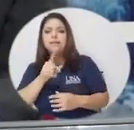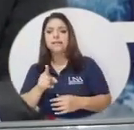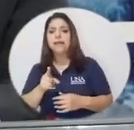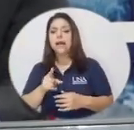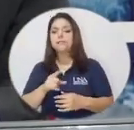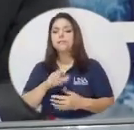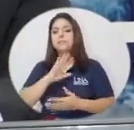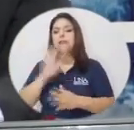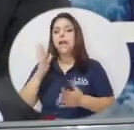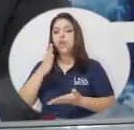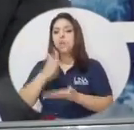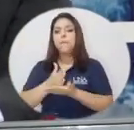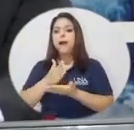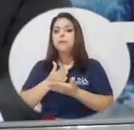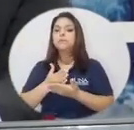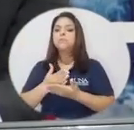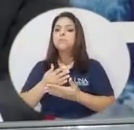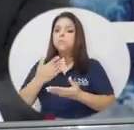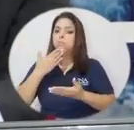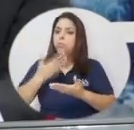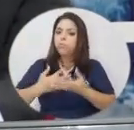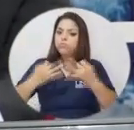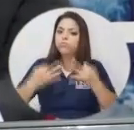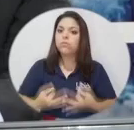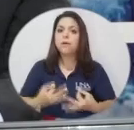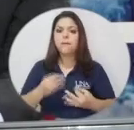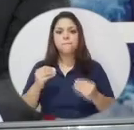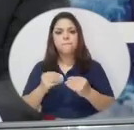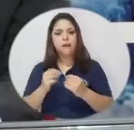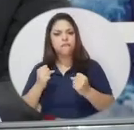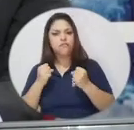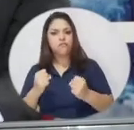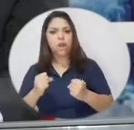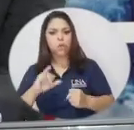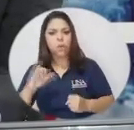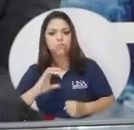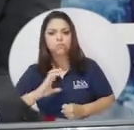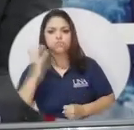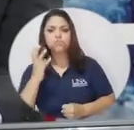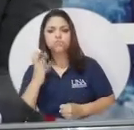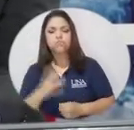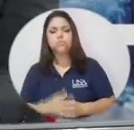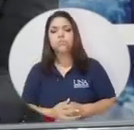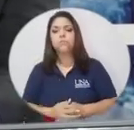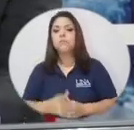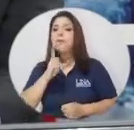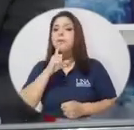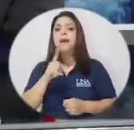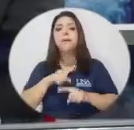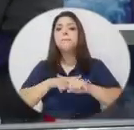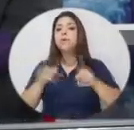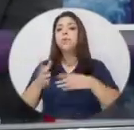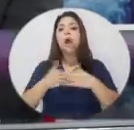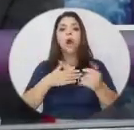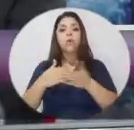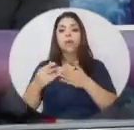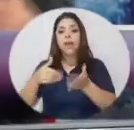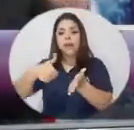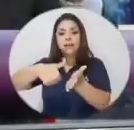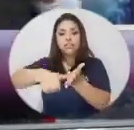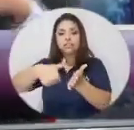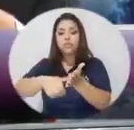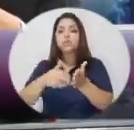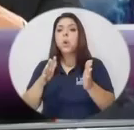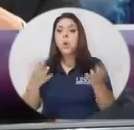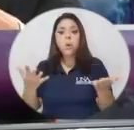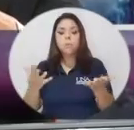vuelve muy agresivo, pero cualquiera que sea el resultado de la elección, eso no va a cambiar. Es decir, los Estados Unidos están